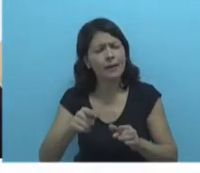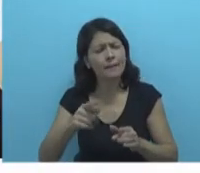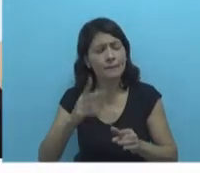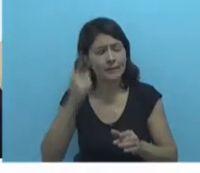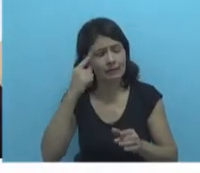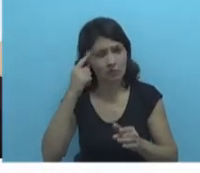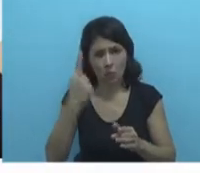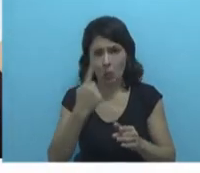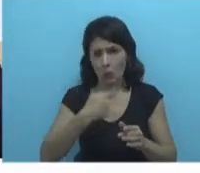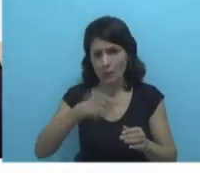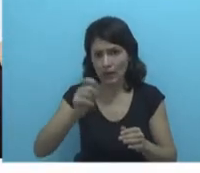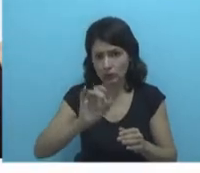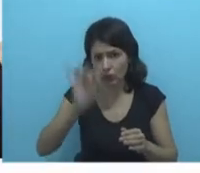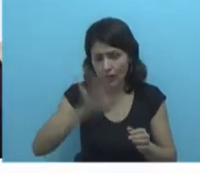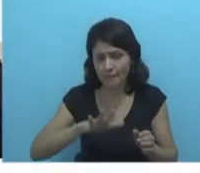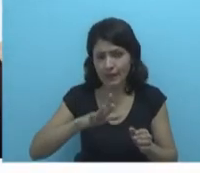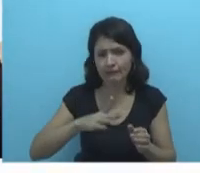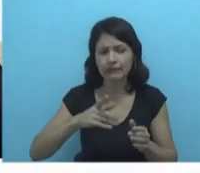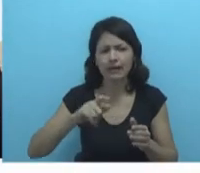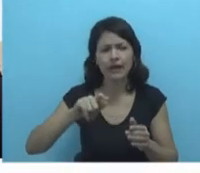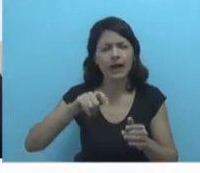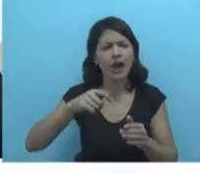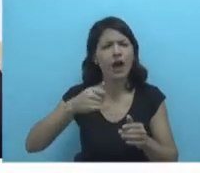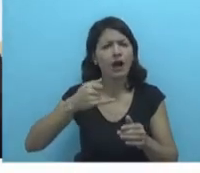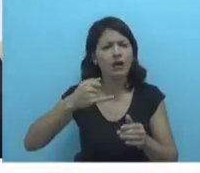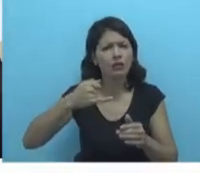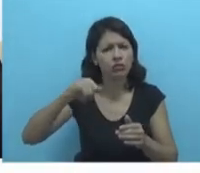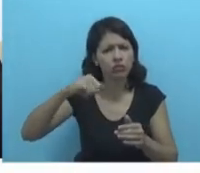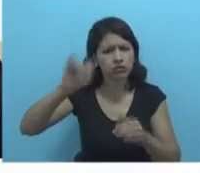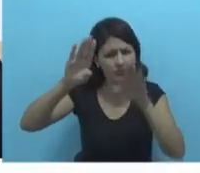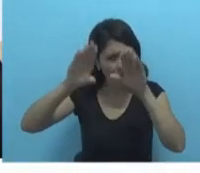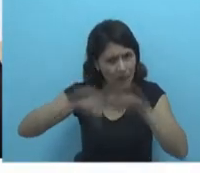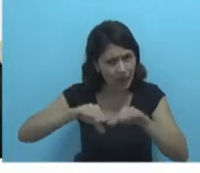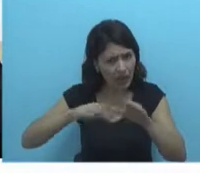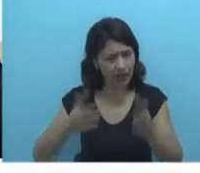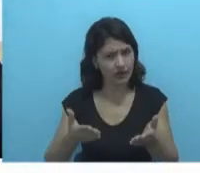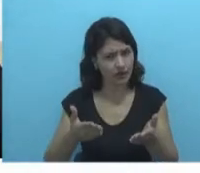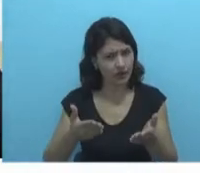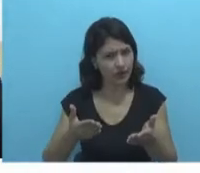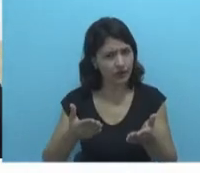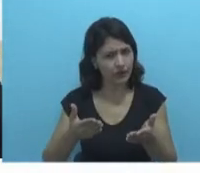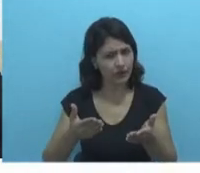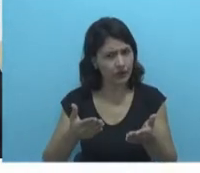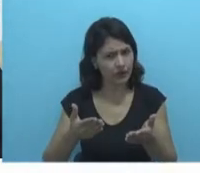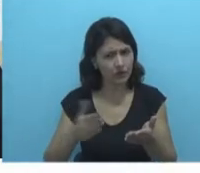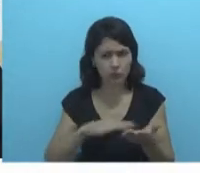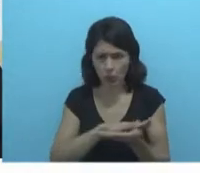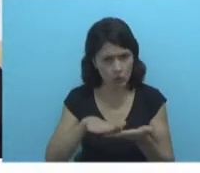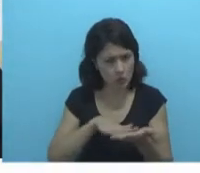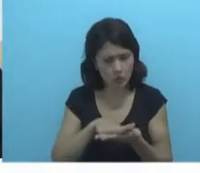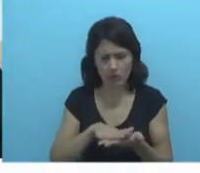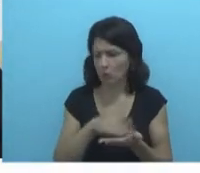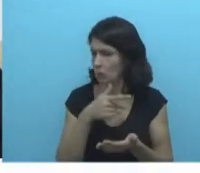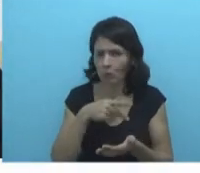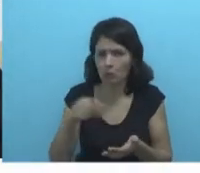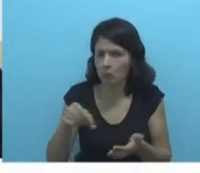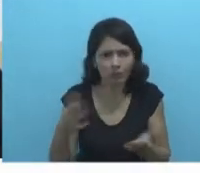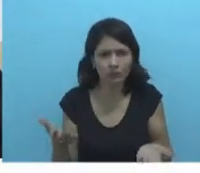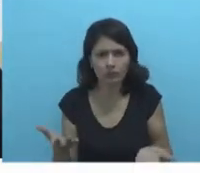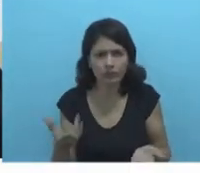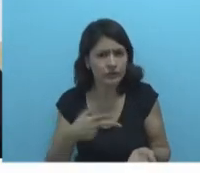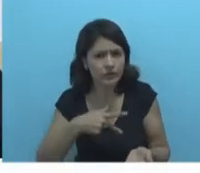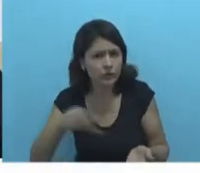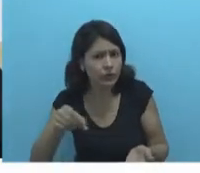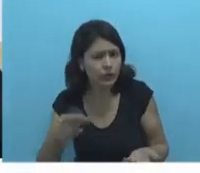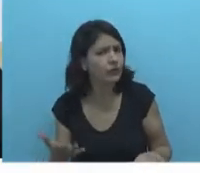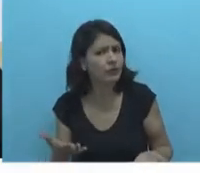inflación, no manteniendo el precio, ni siquiera computándolo dentro de los productos que tienen para